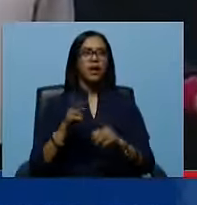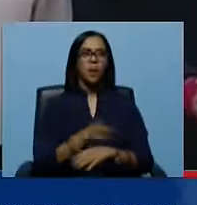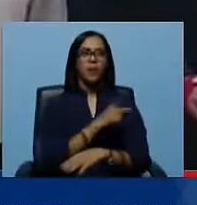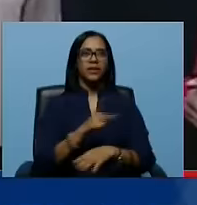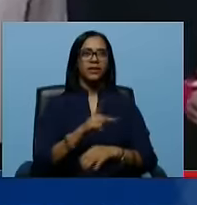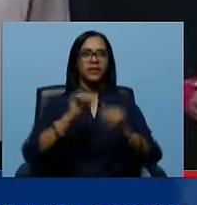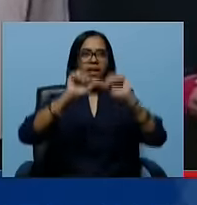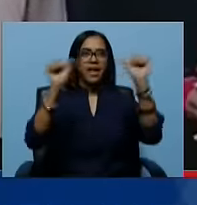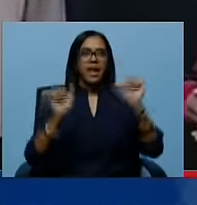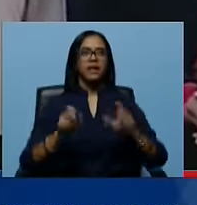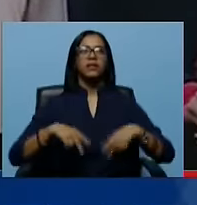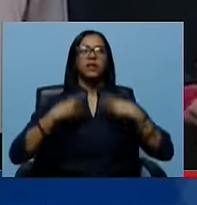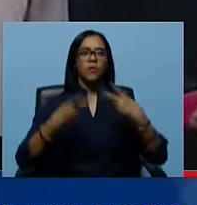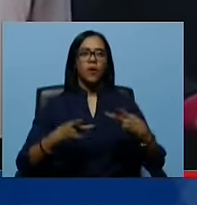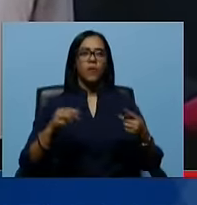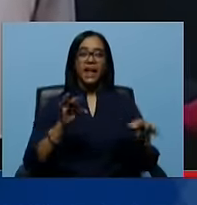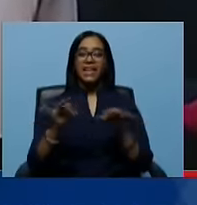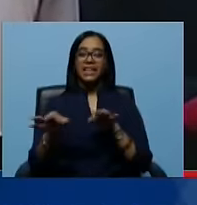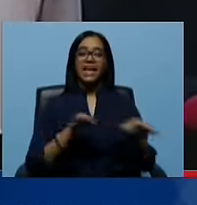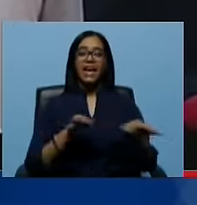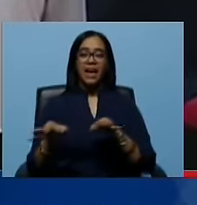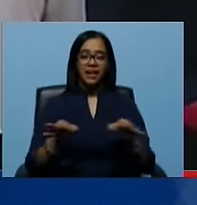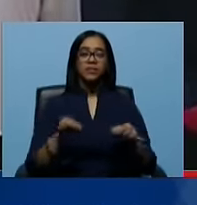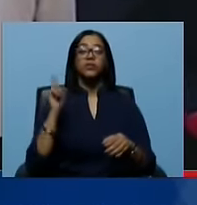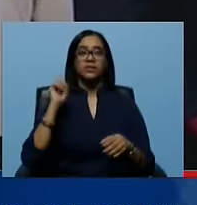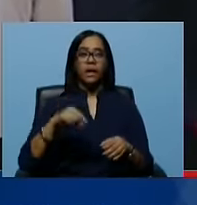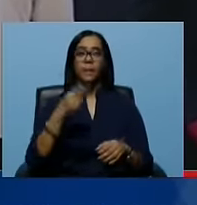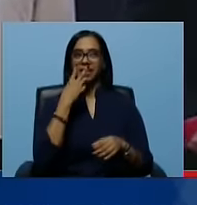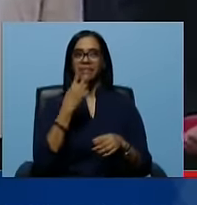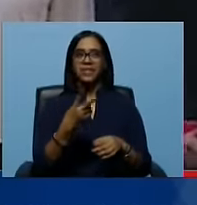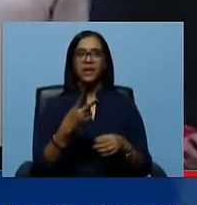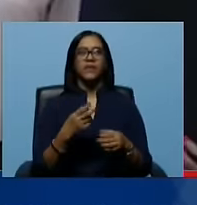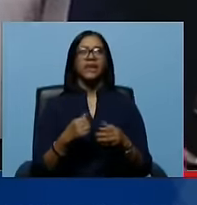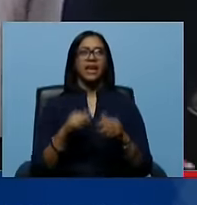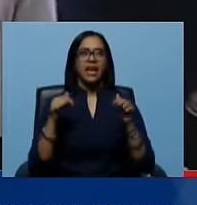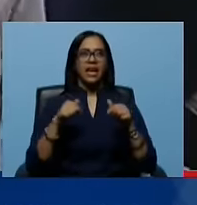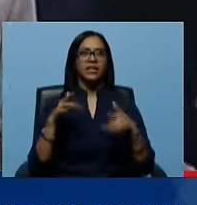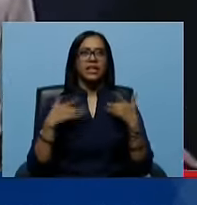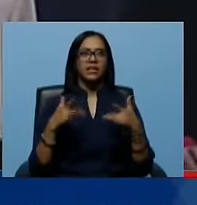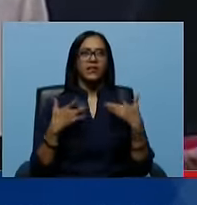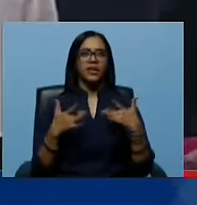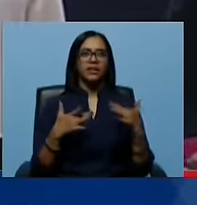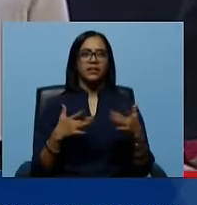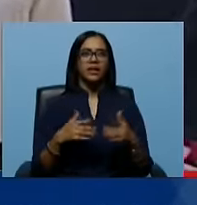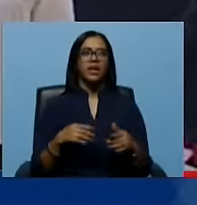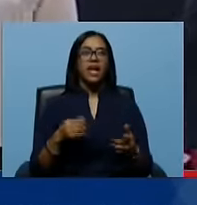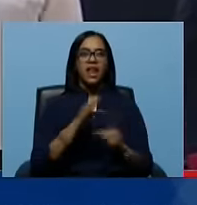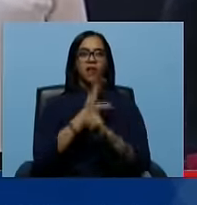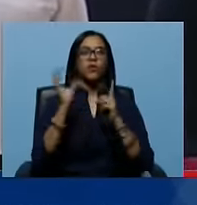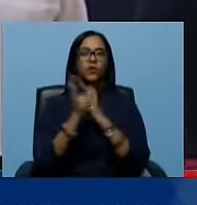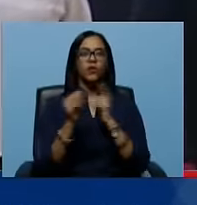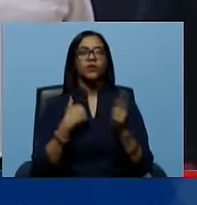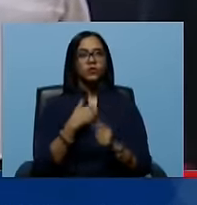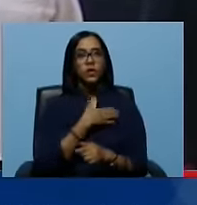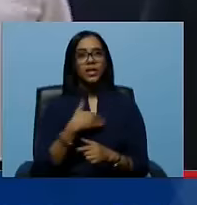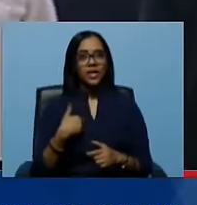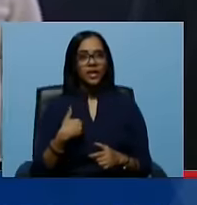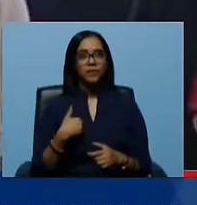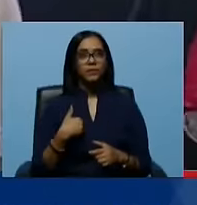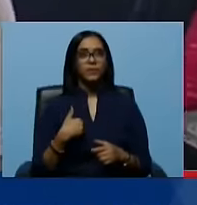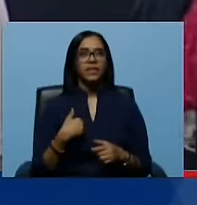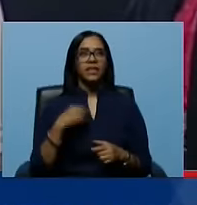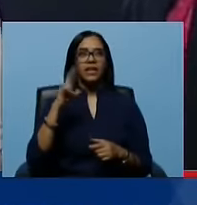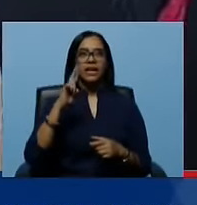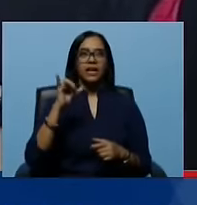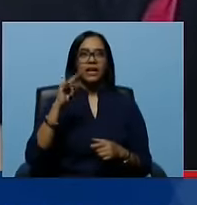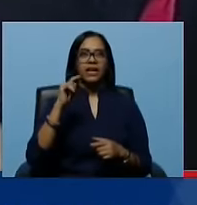arte moderno, el teatro también se ve de manifiesto en estas acciones. El folclore. Yo quiero que Rito